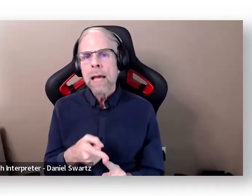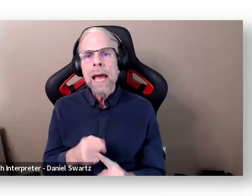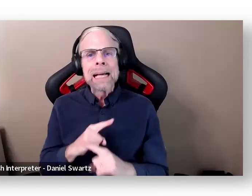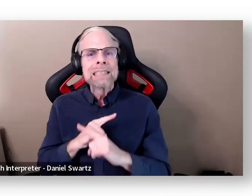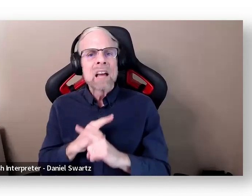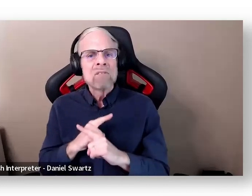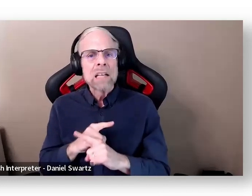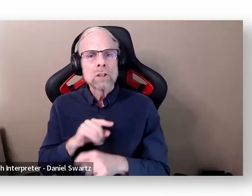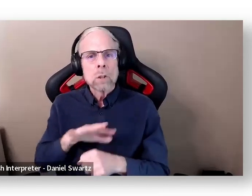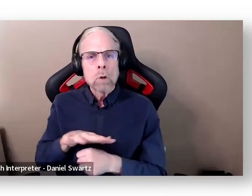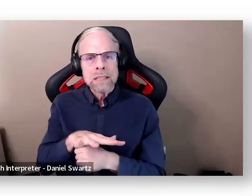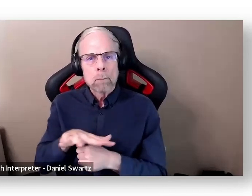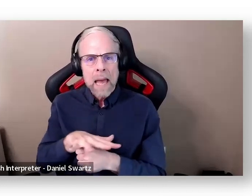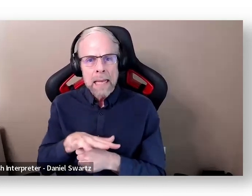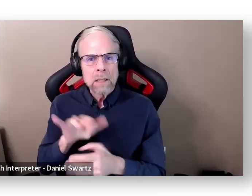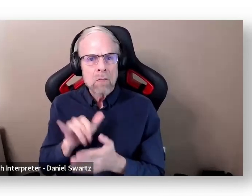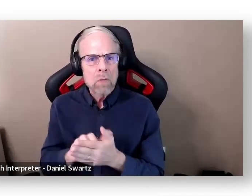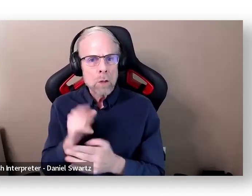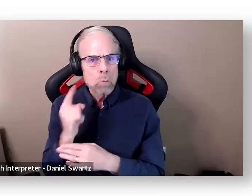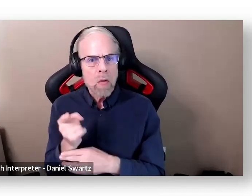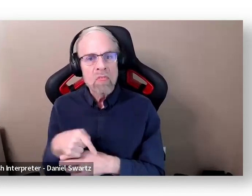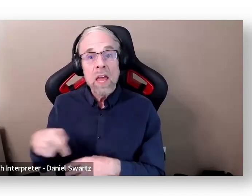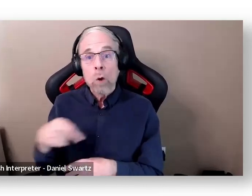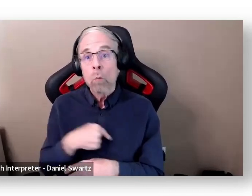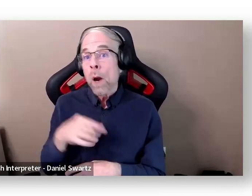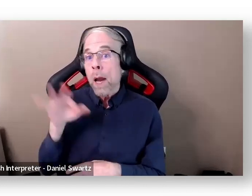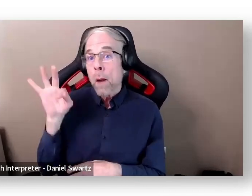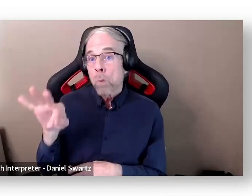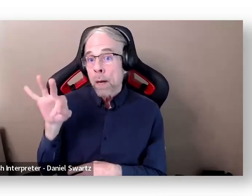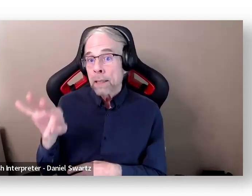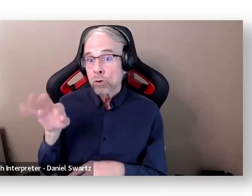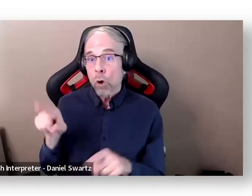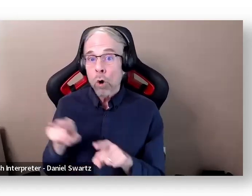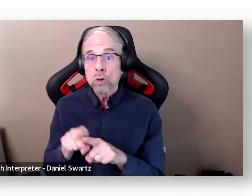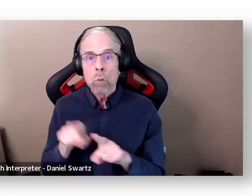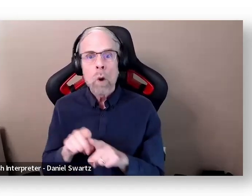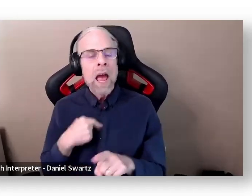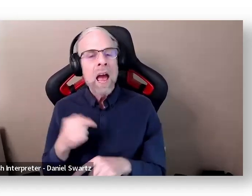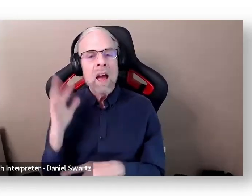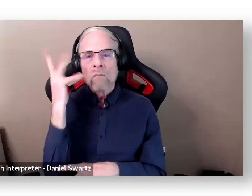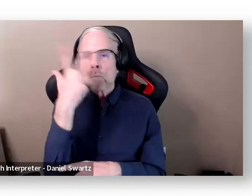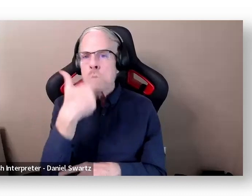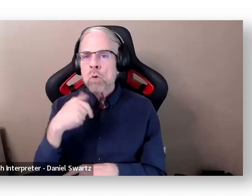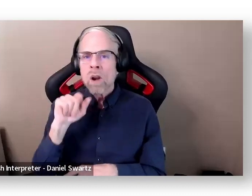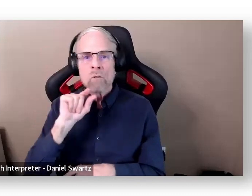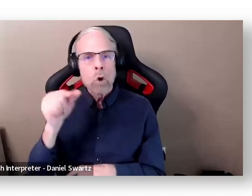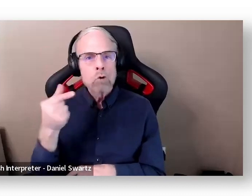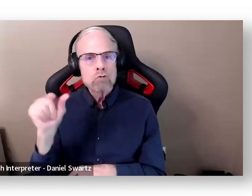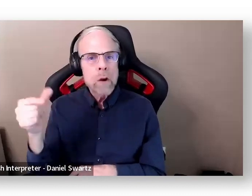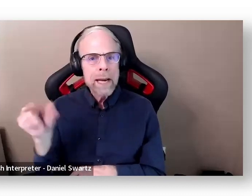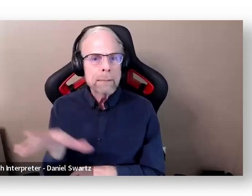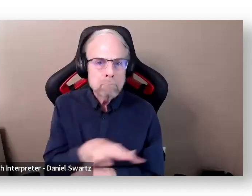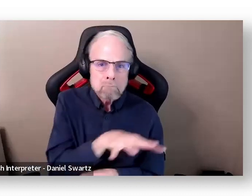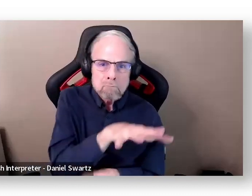Entonces, fuera de la casa es el espacio defensible, cosas que nosotros también